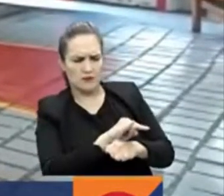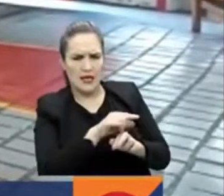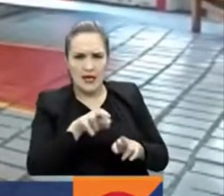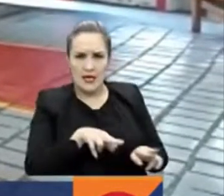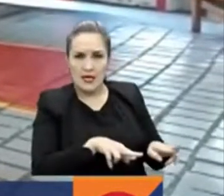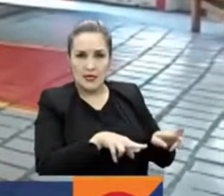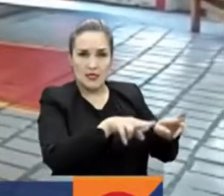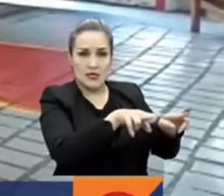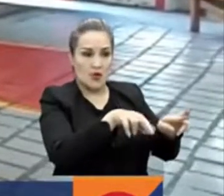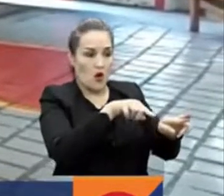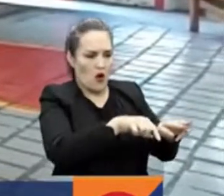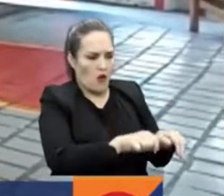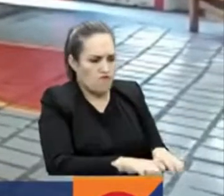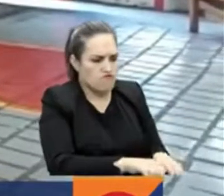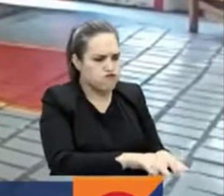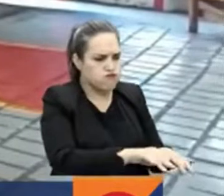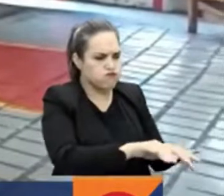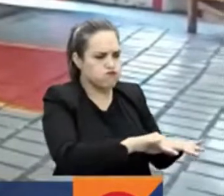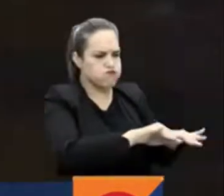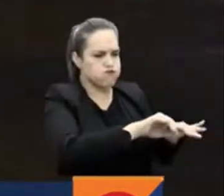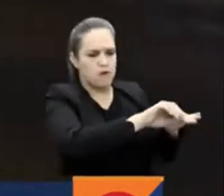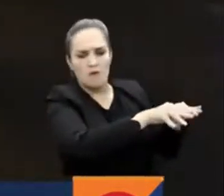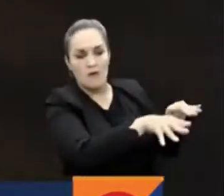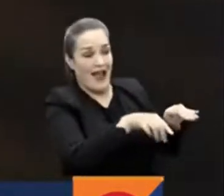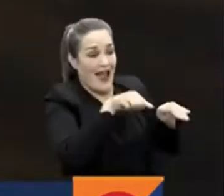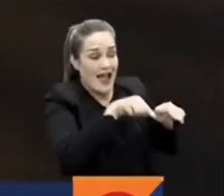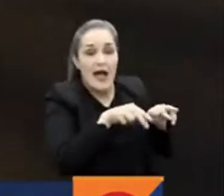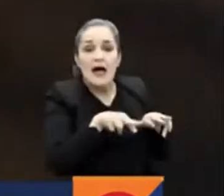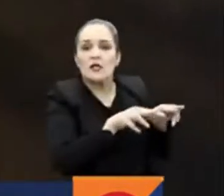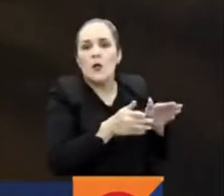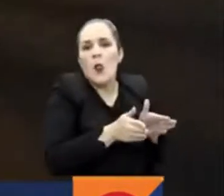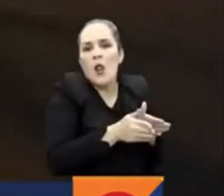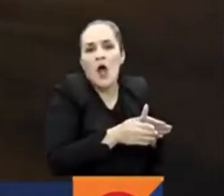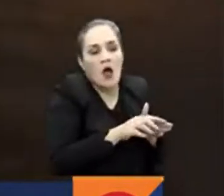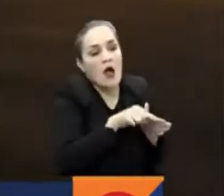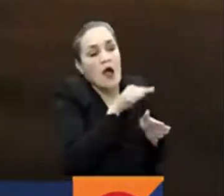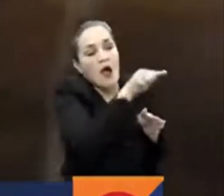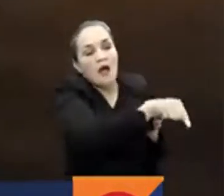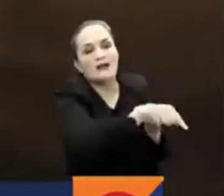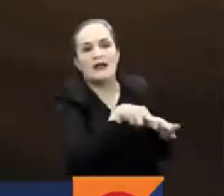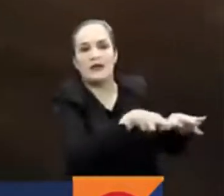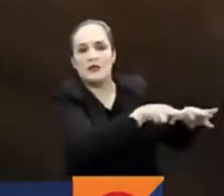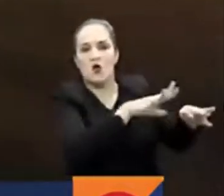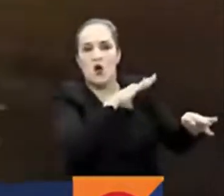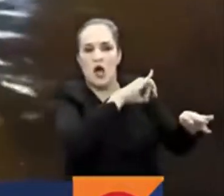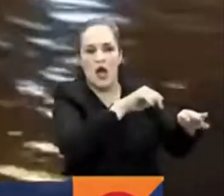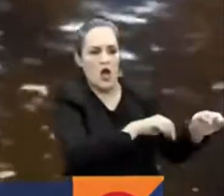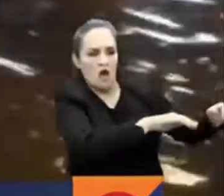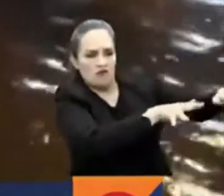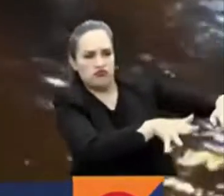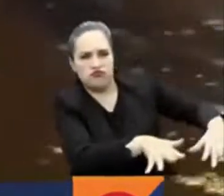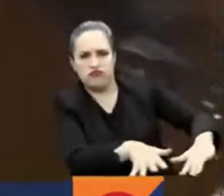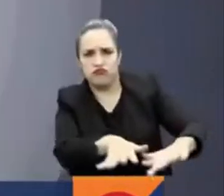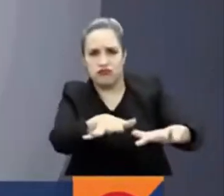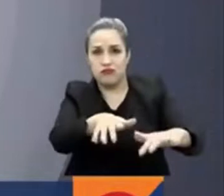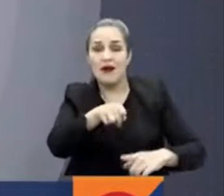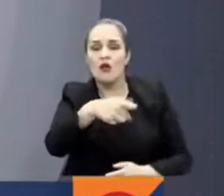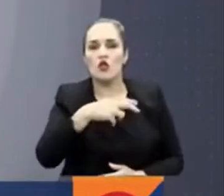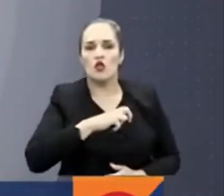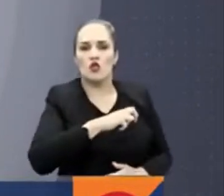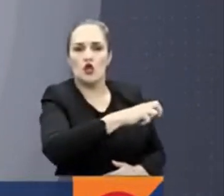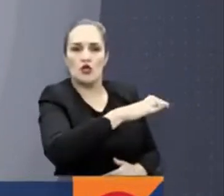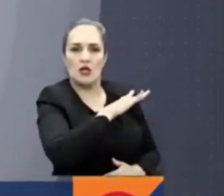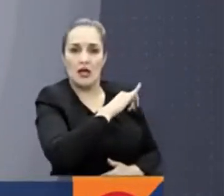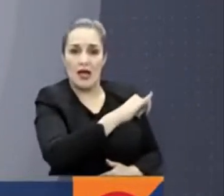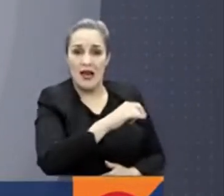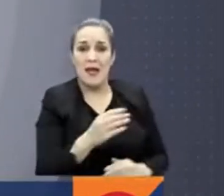presentó una creciente súbita que desemboca en el río Cali. Vías inundadas en el sector de Sameco y Menga, norte de Cali, además vehículos